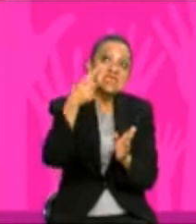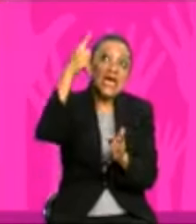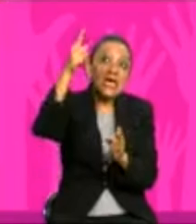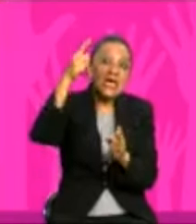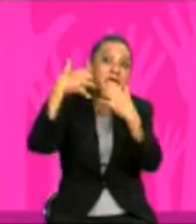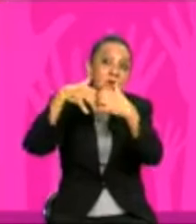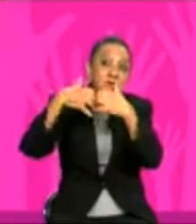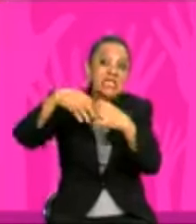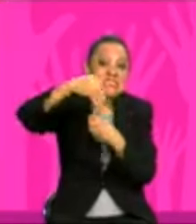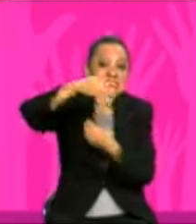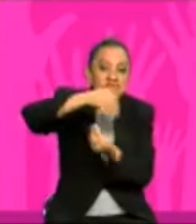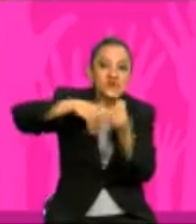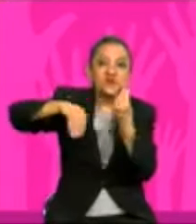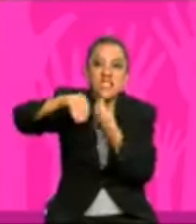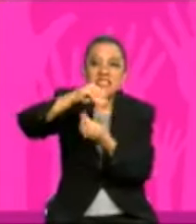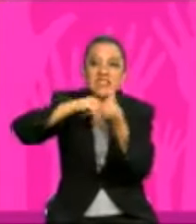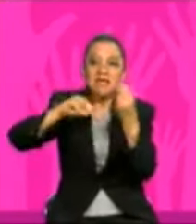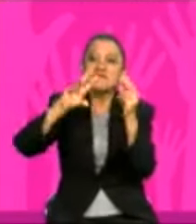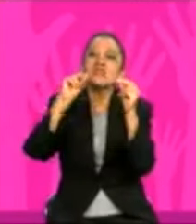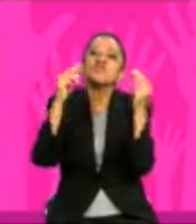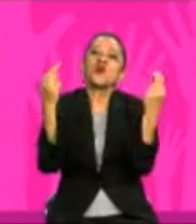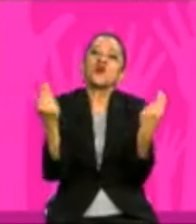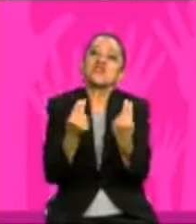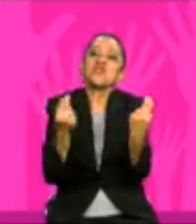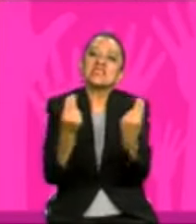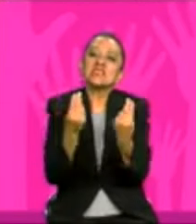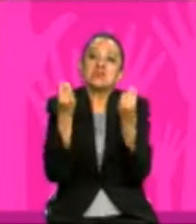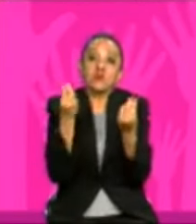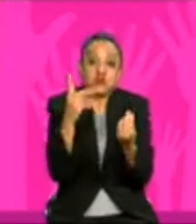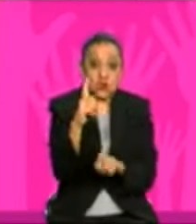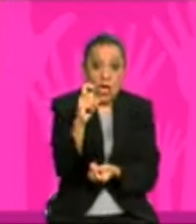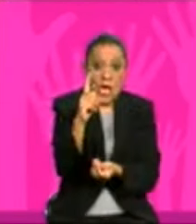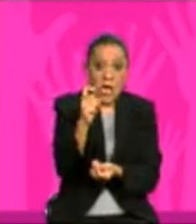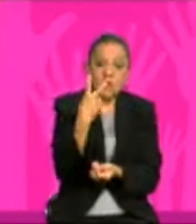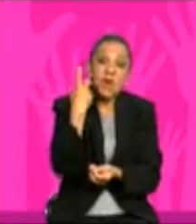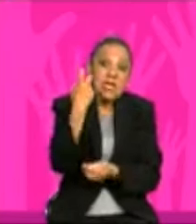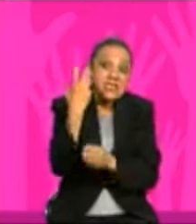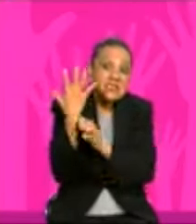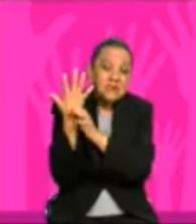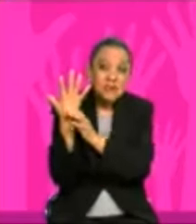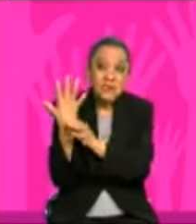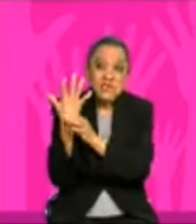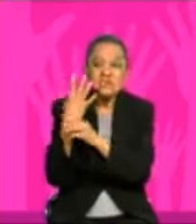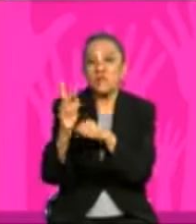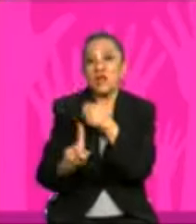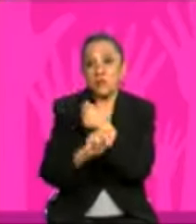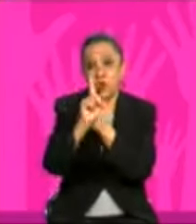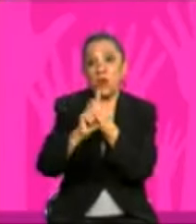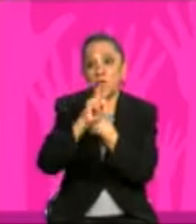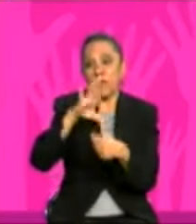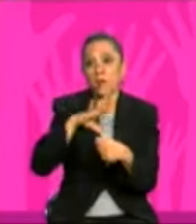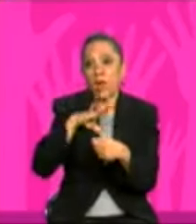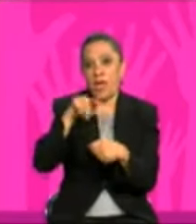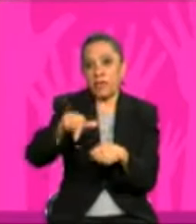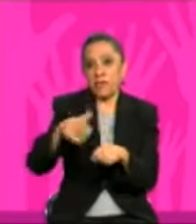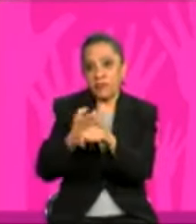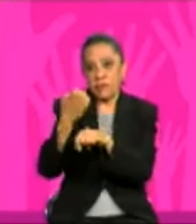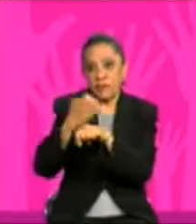sustentables, empresas que no requieran de tanta agua, porque ese es uno de los principales problemas que tenemos en el